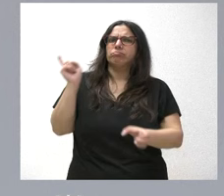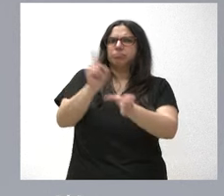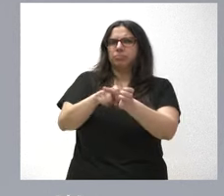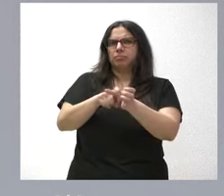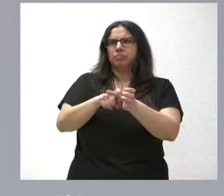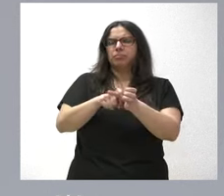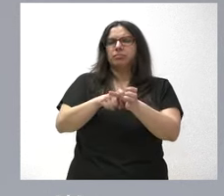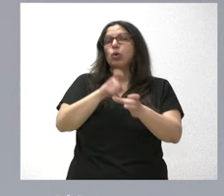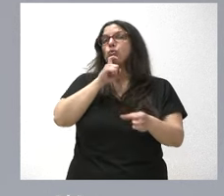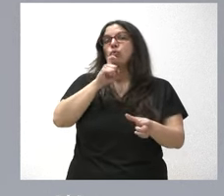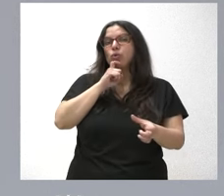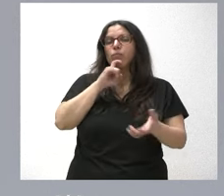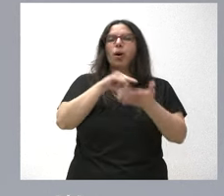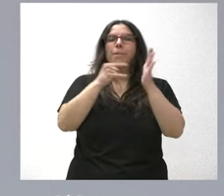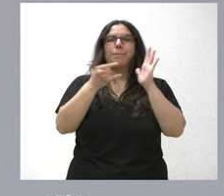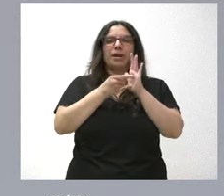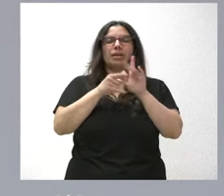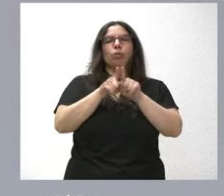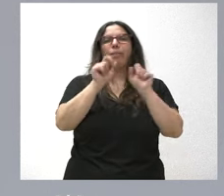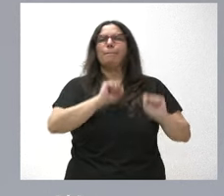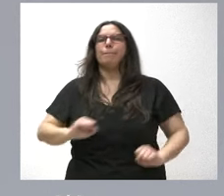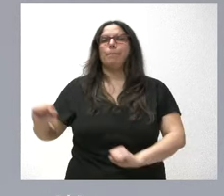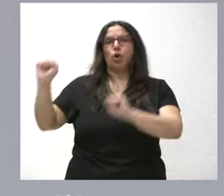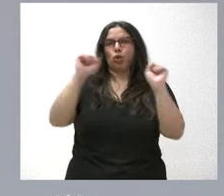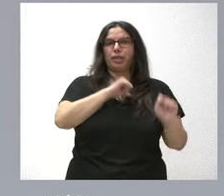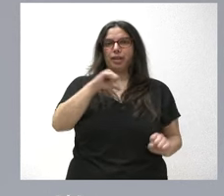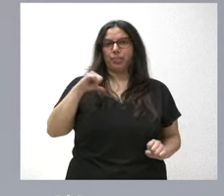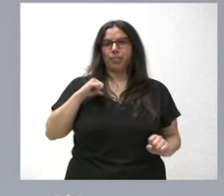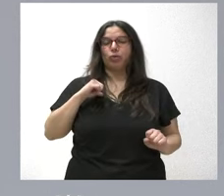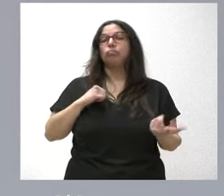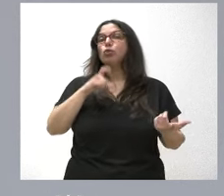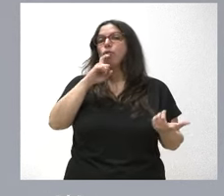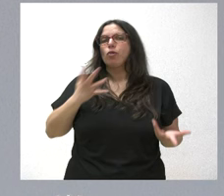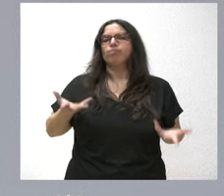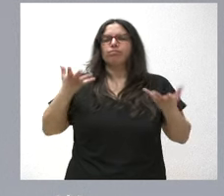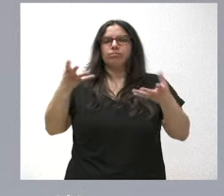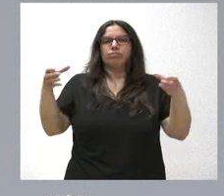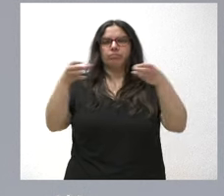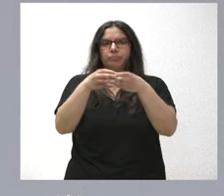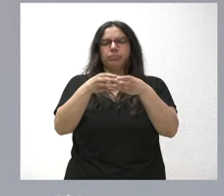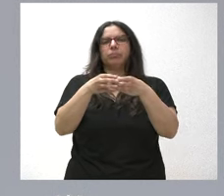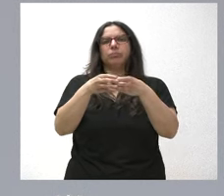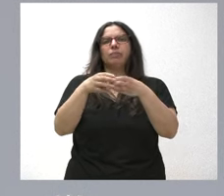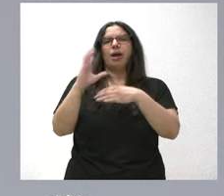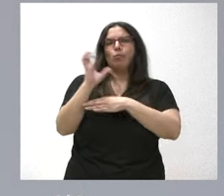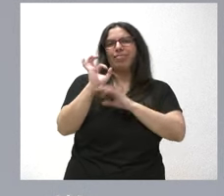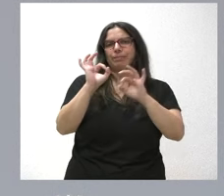a través de lo que es el plan de autoprotección, incorporando un dispositivo sanitario